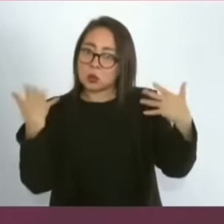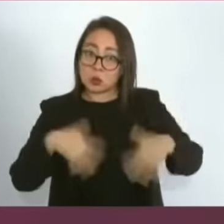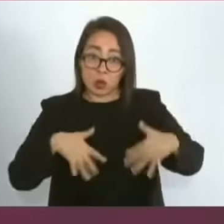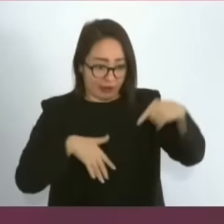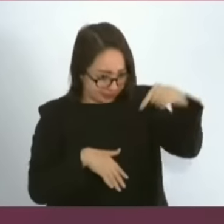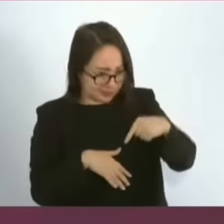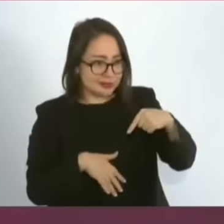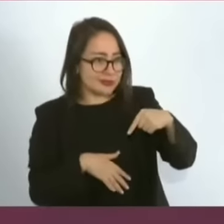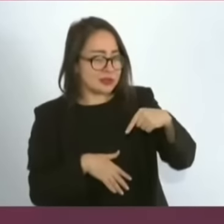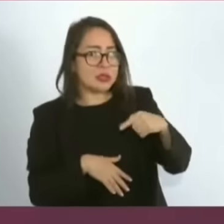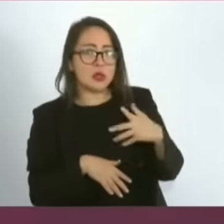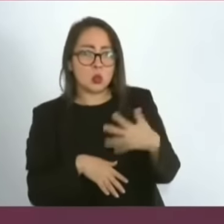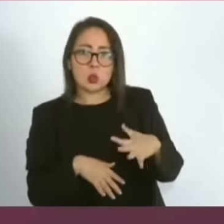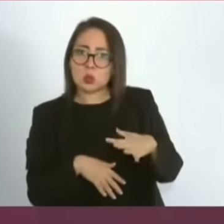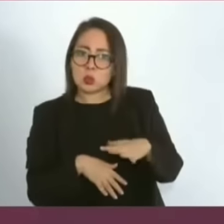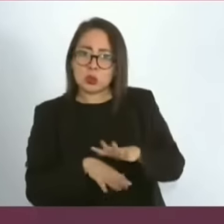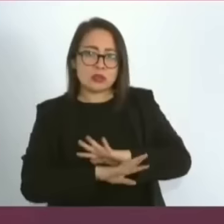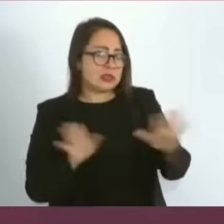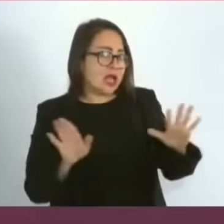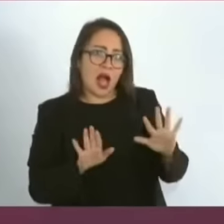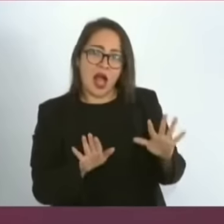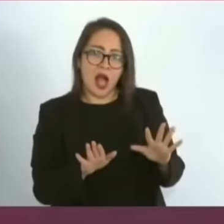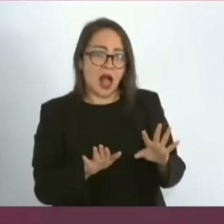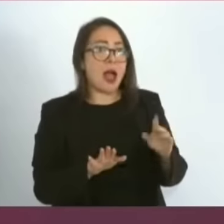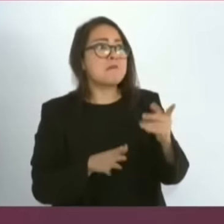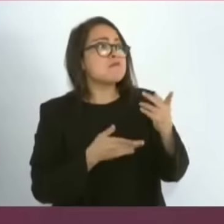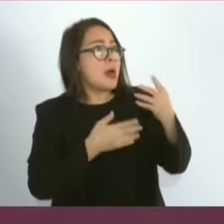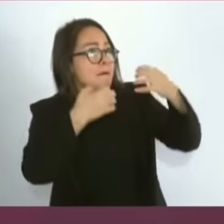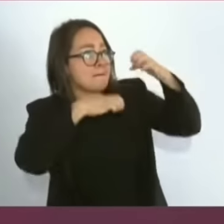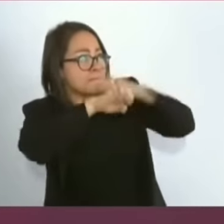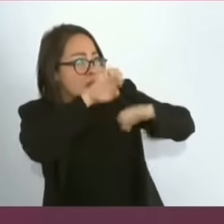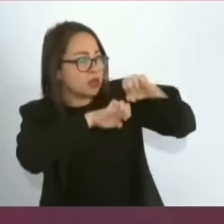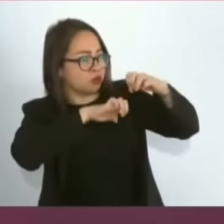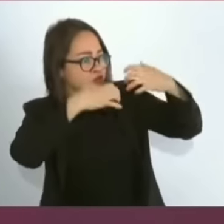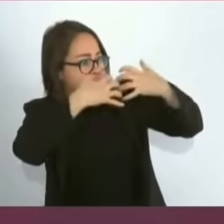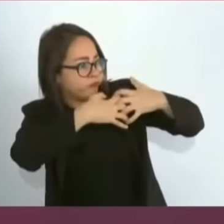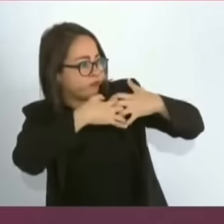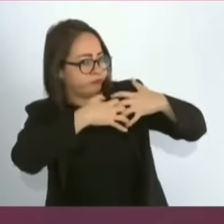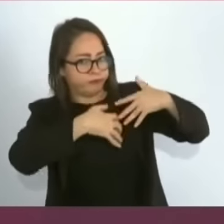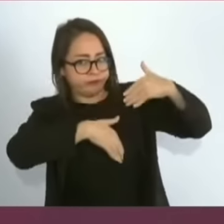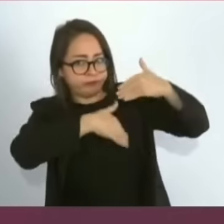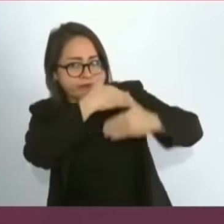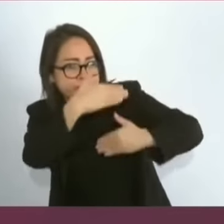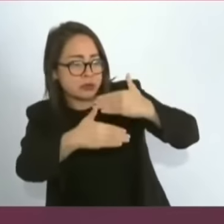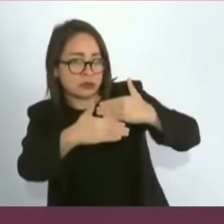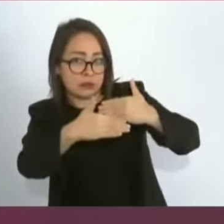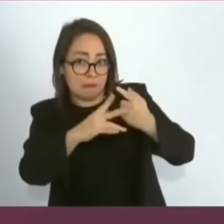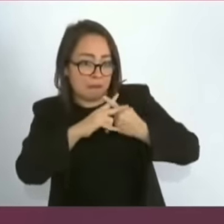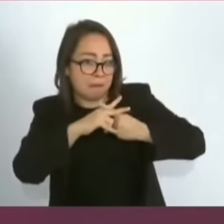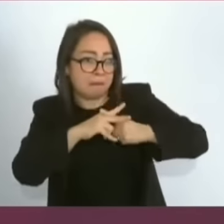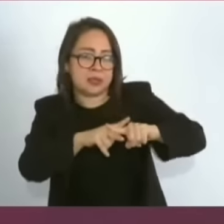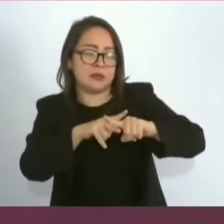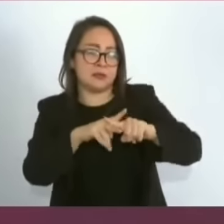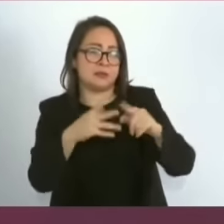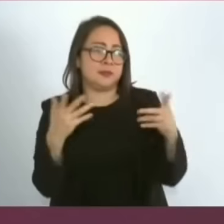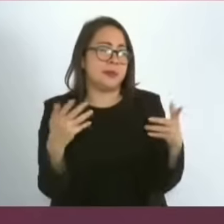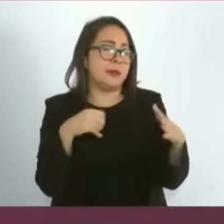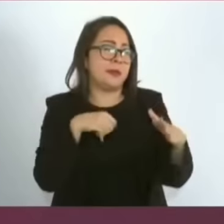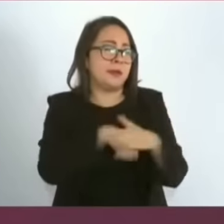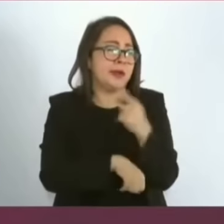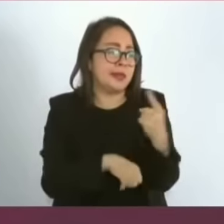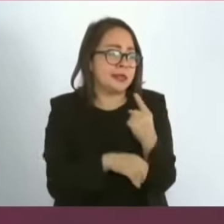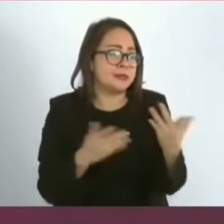huelga de empresarios inicialmente, porque